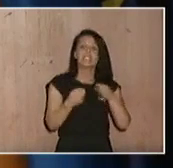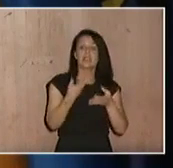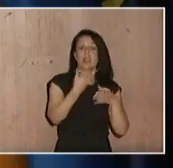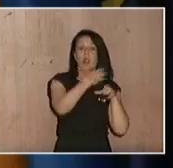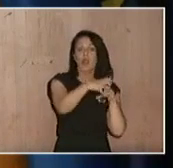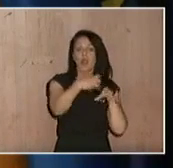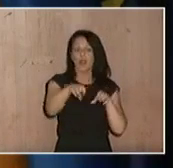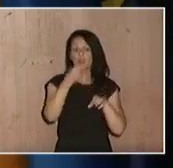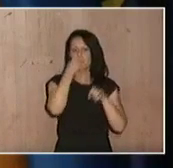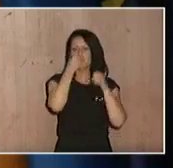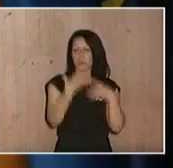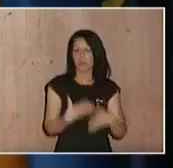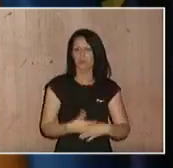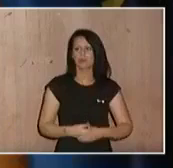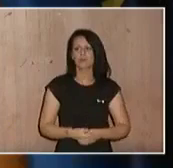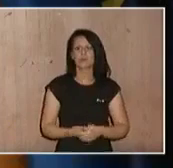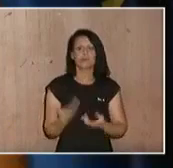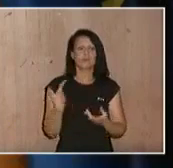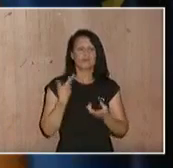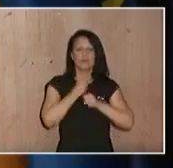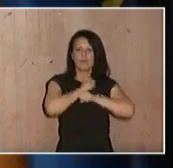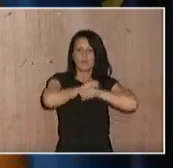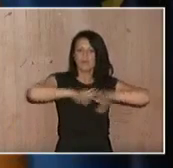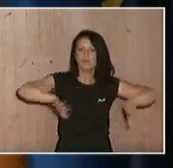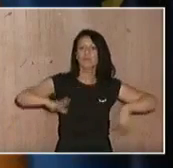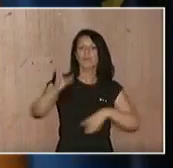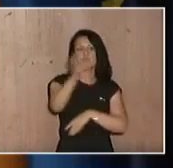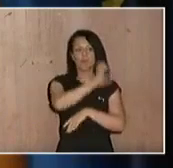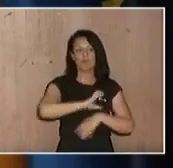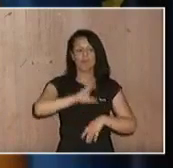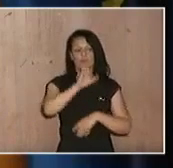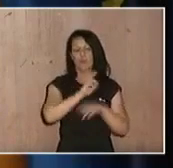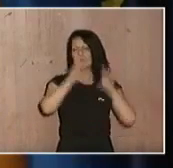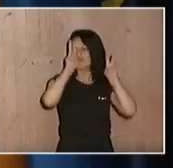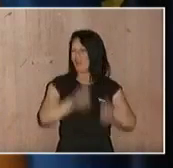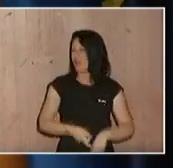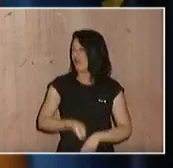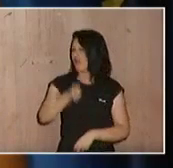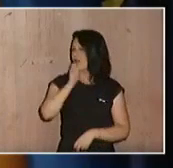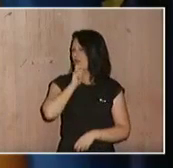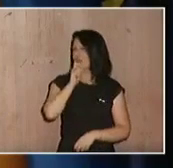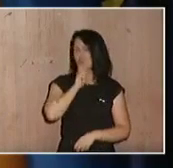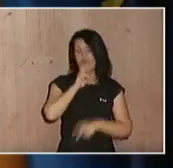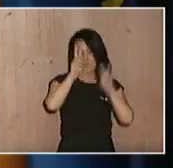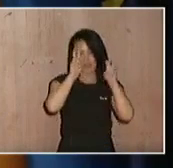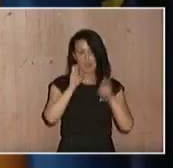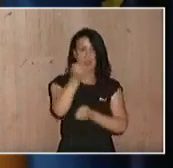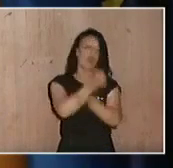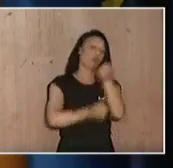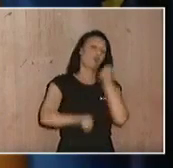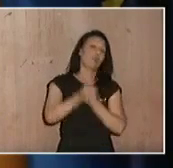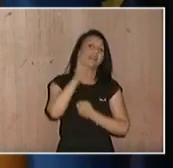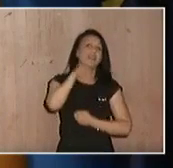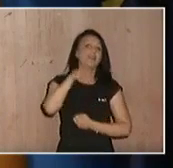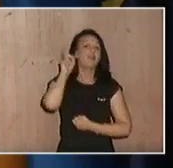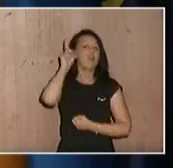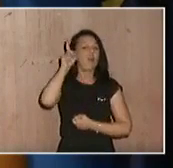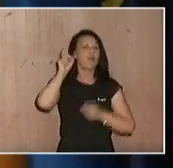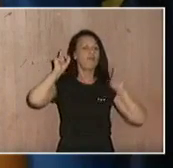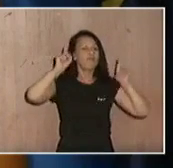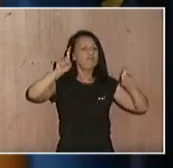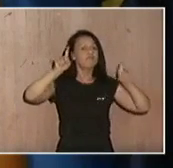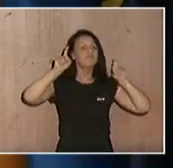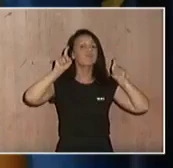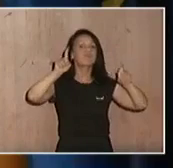distributiva. La divulgación científica en un tema tan difícil como la economía y la docencia y formación